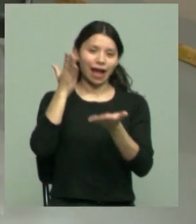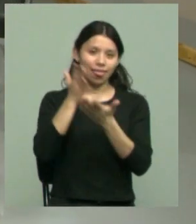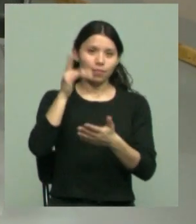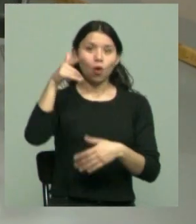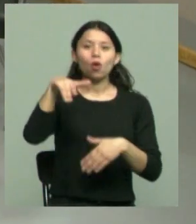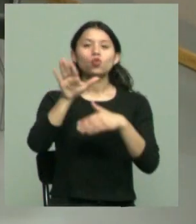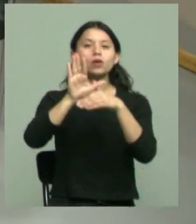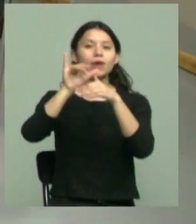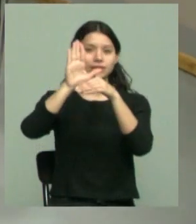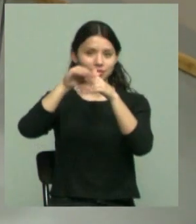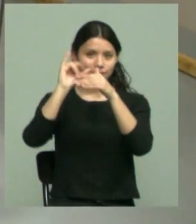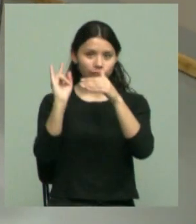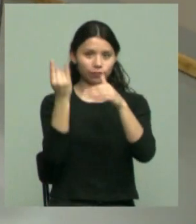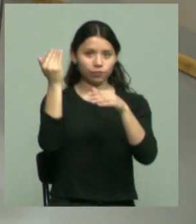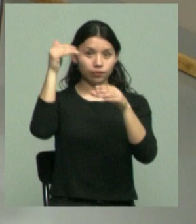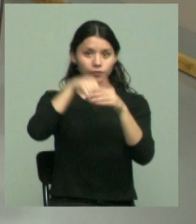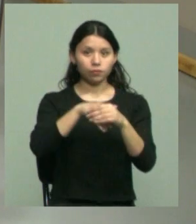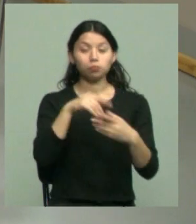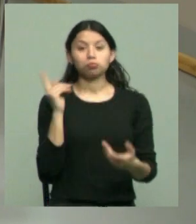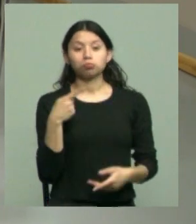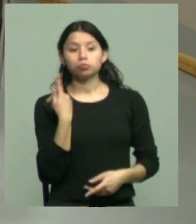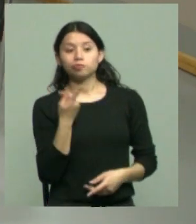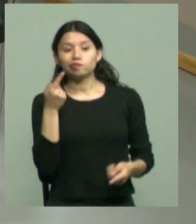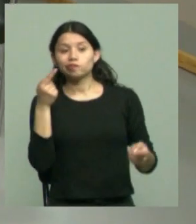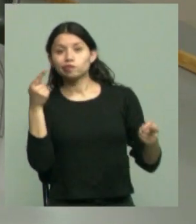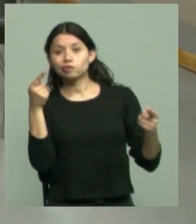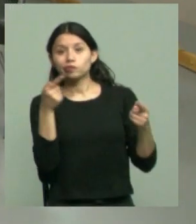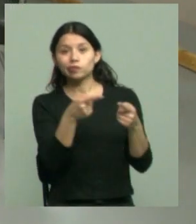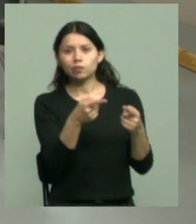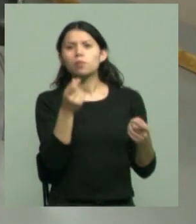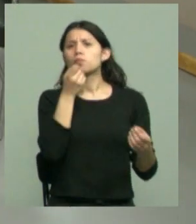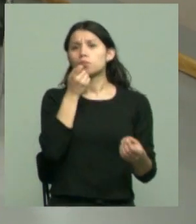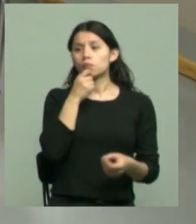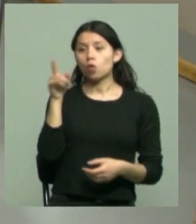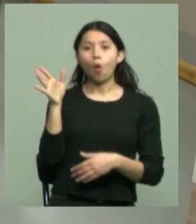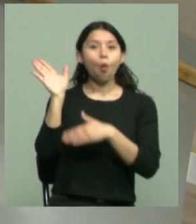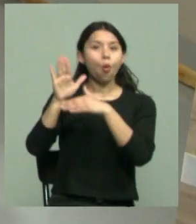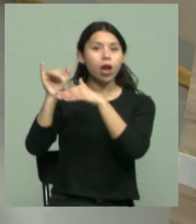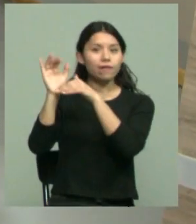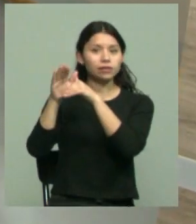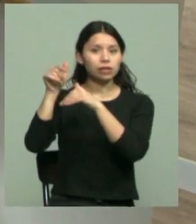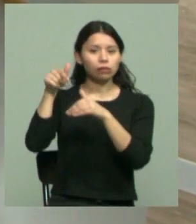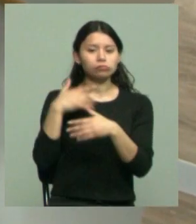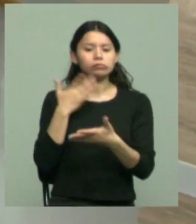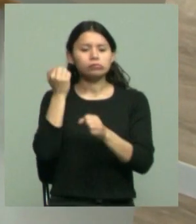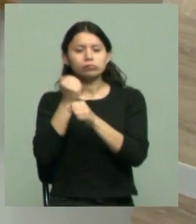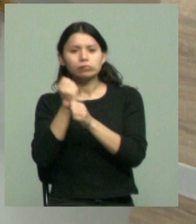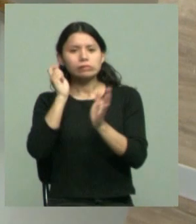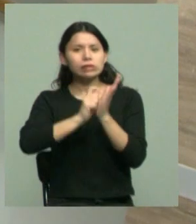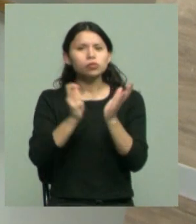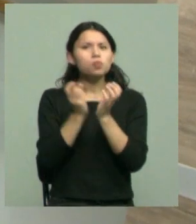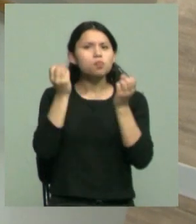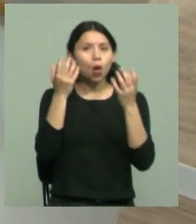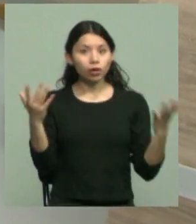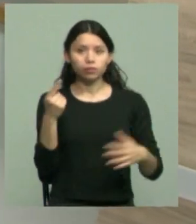Queremos detalles, queremos saber cuál es el objetivo, por qué en definitiva la universidad va a trabajar en esto, que de paso es interesante porque